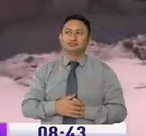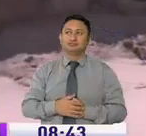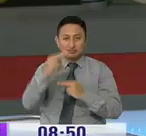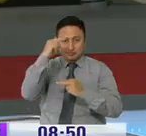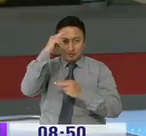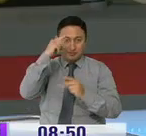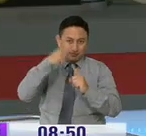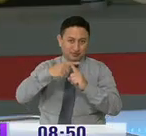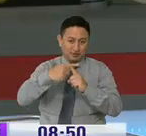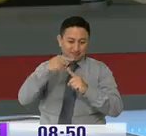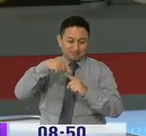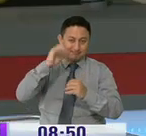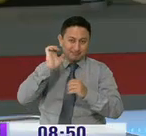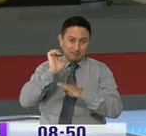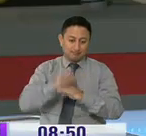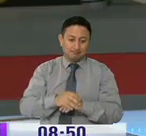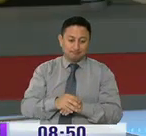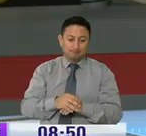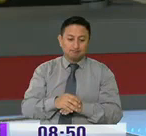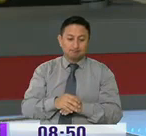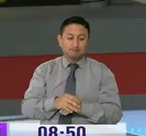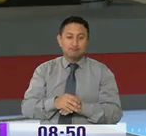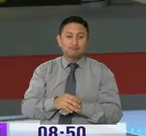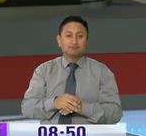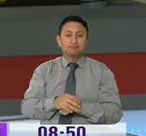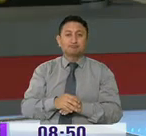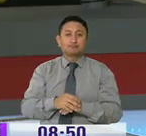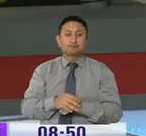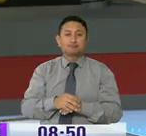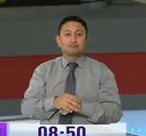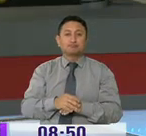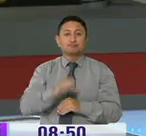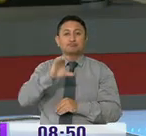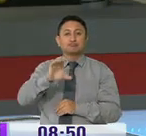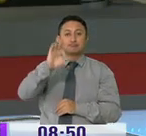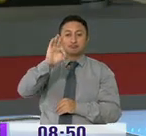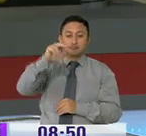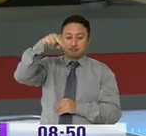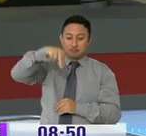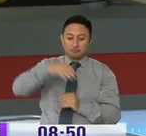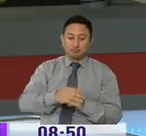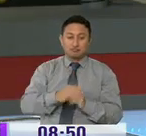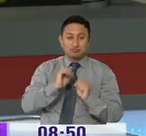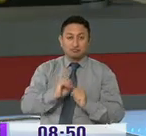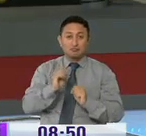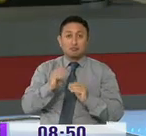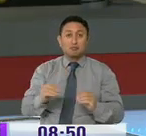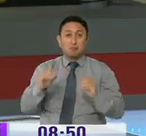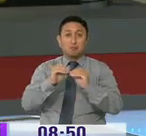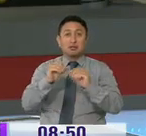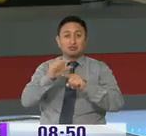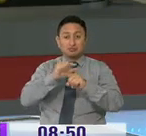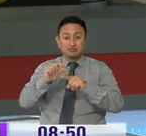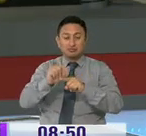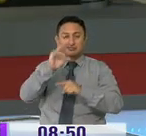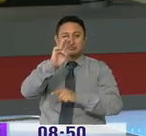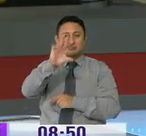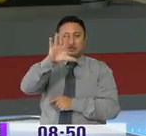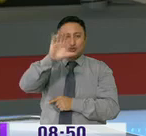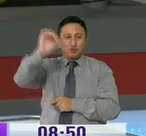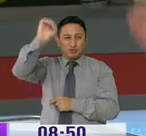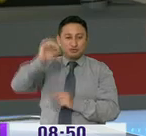Noticias positivas de nuestro país. La Corporación Financiera Nacional ha colocado el 75% más de créditos en este